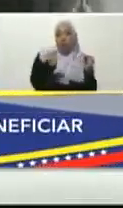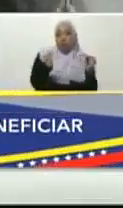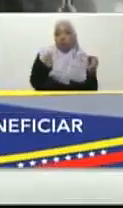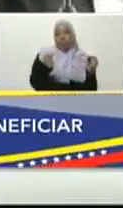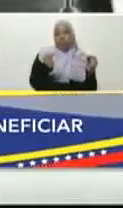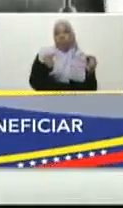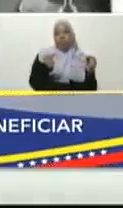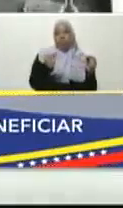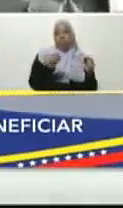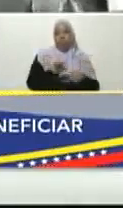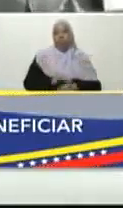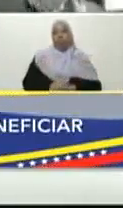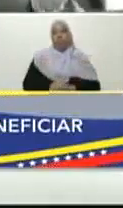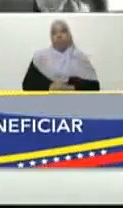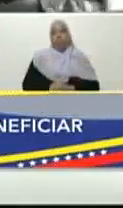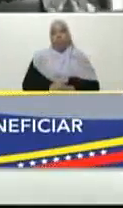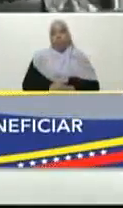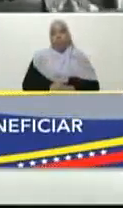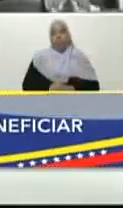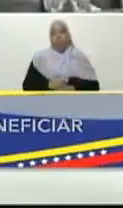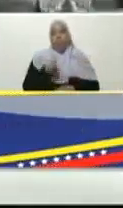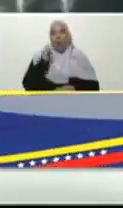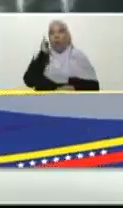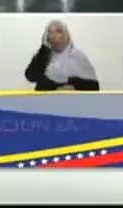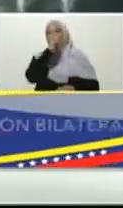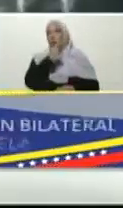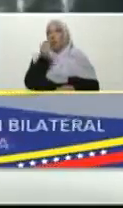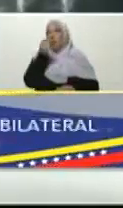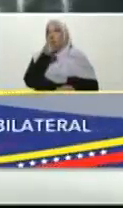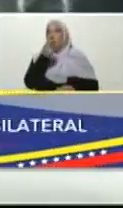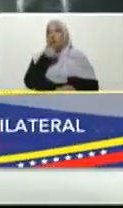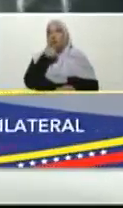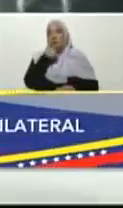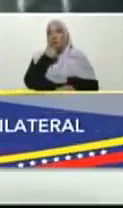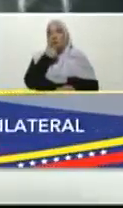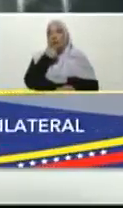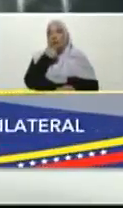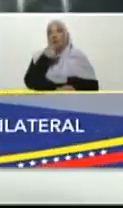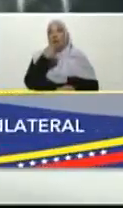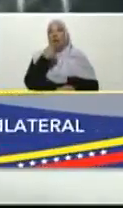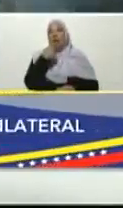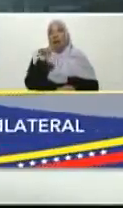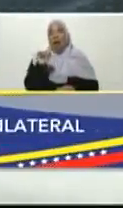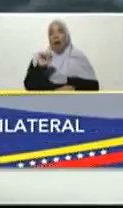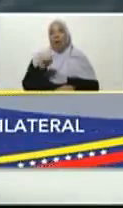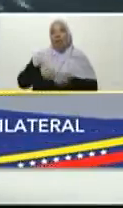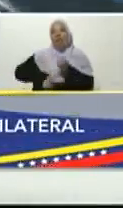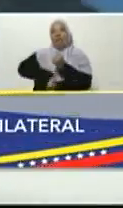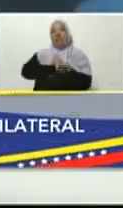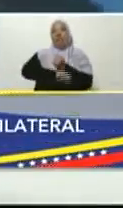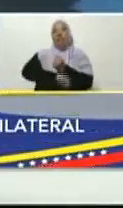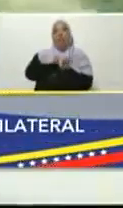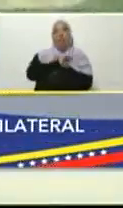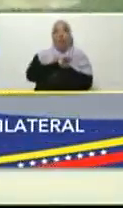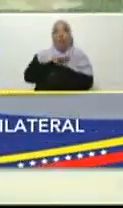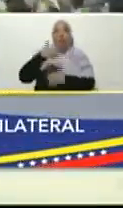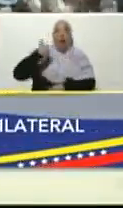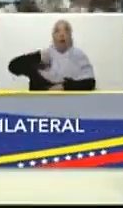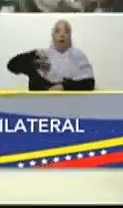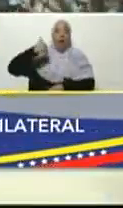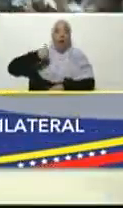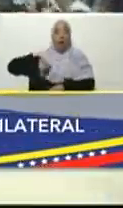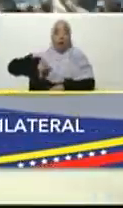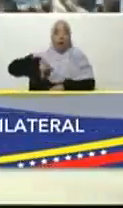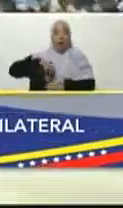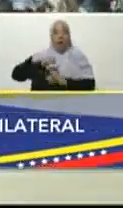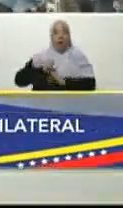vimos el rostro de Diego Armando Maradona, el pibe del pueblo, el pibe